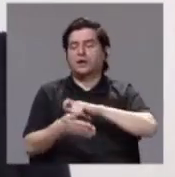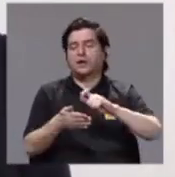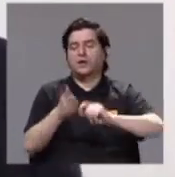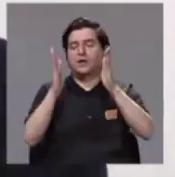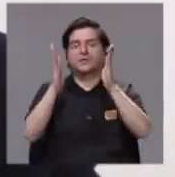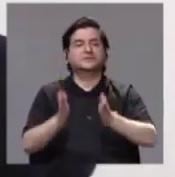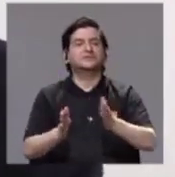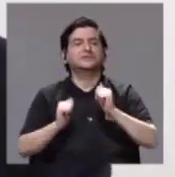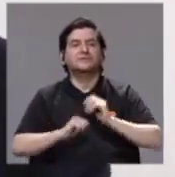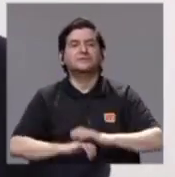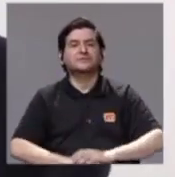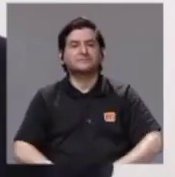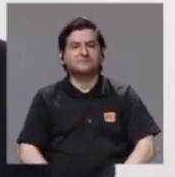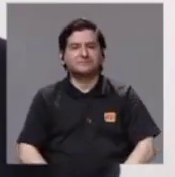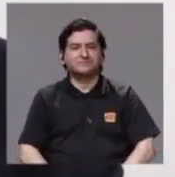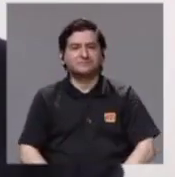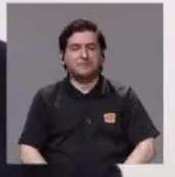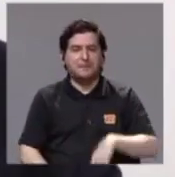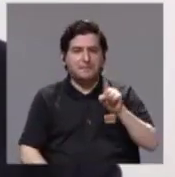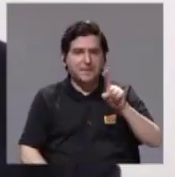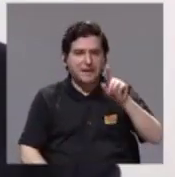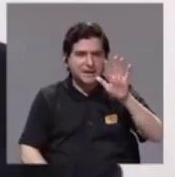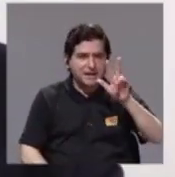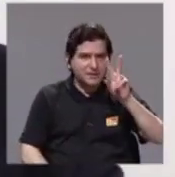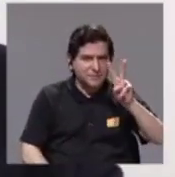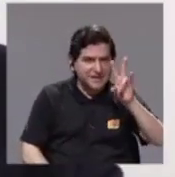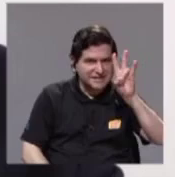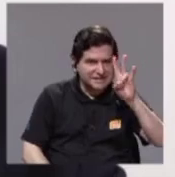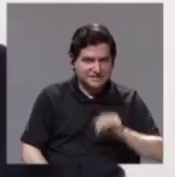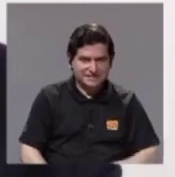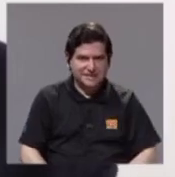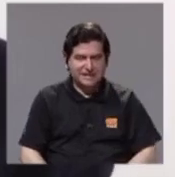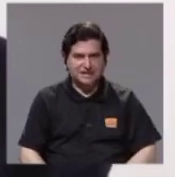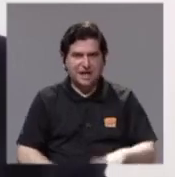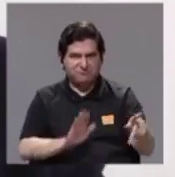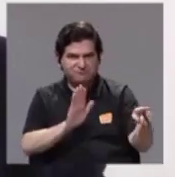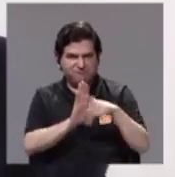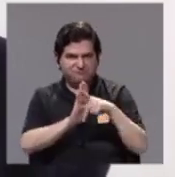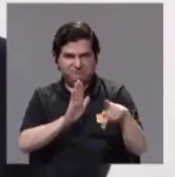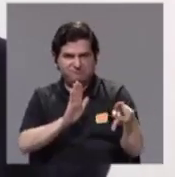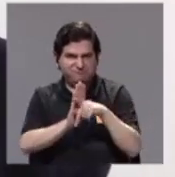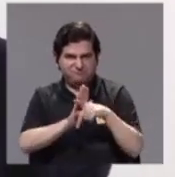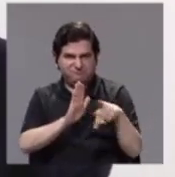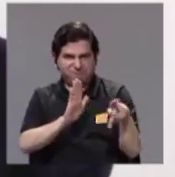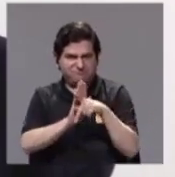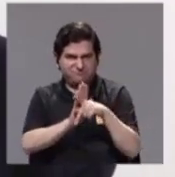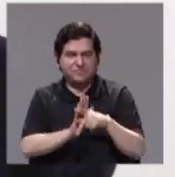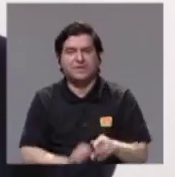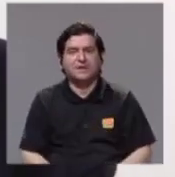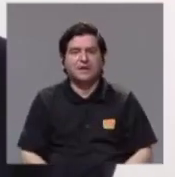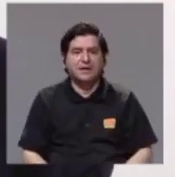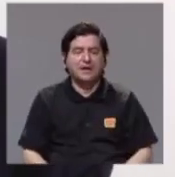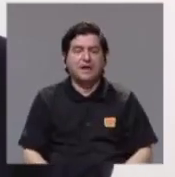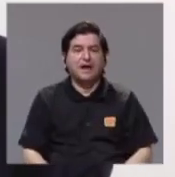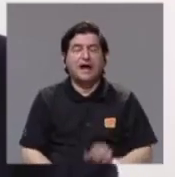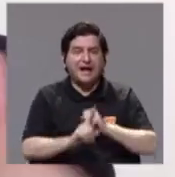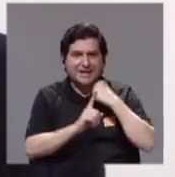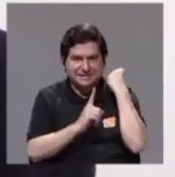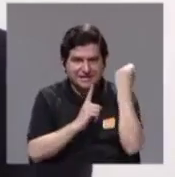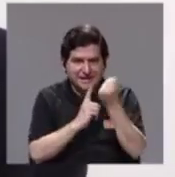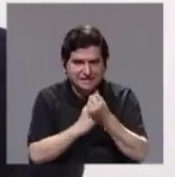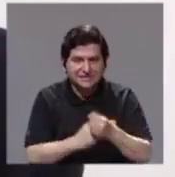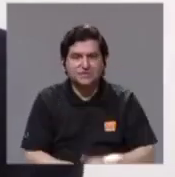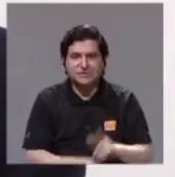literato. Y hubo en 1527 una prohibición que fue la